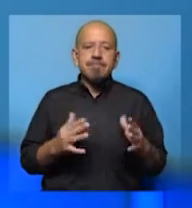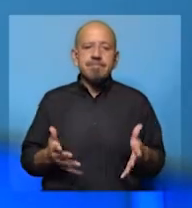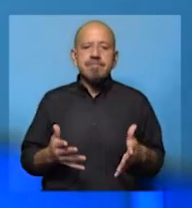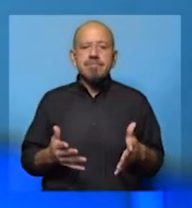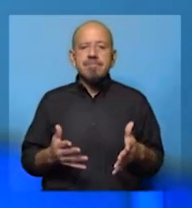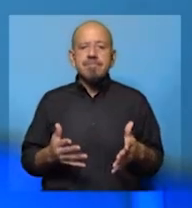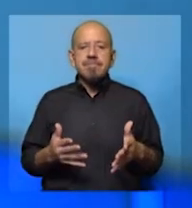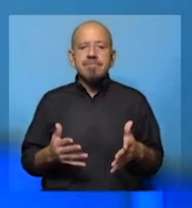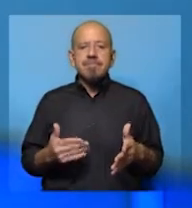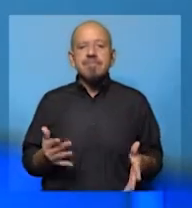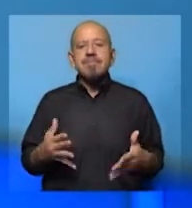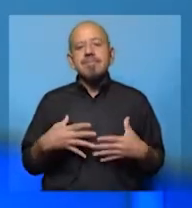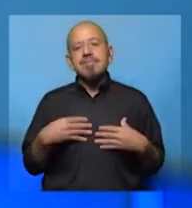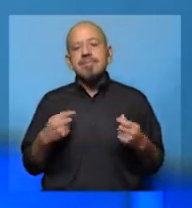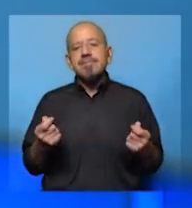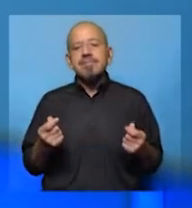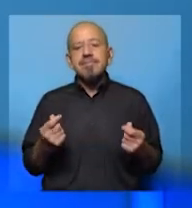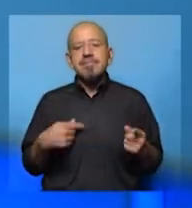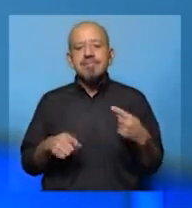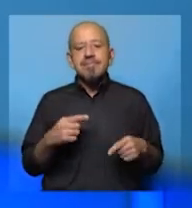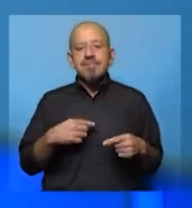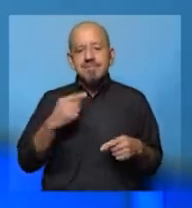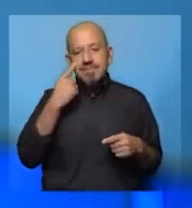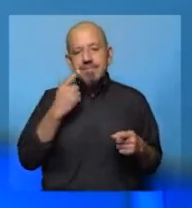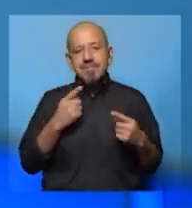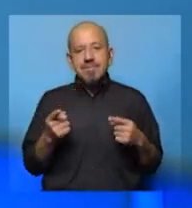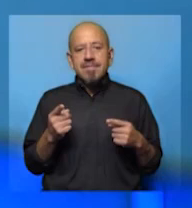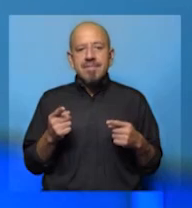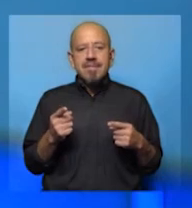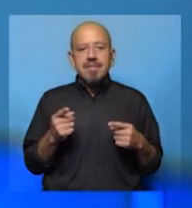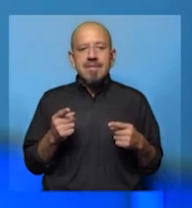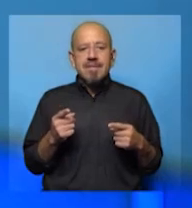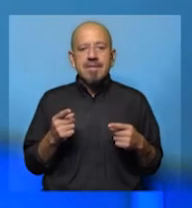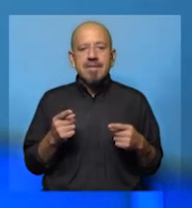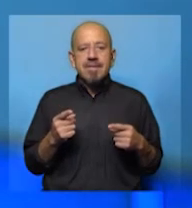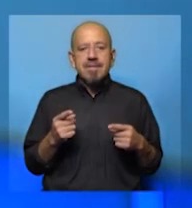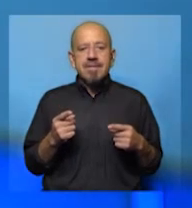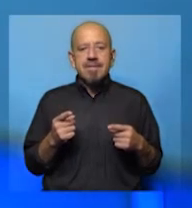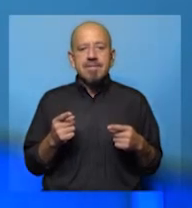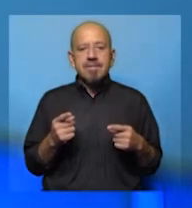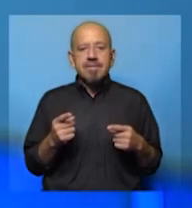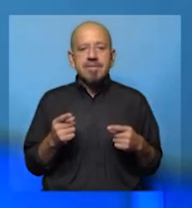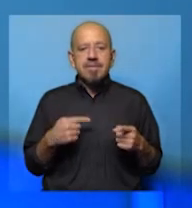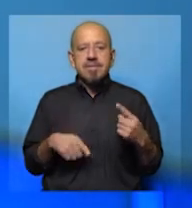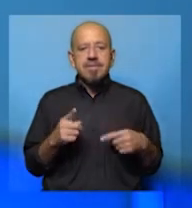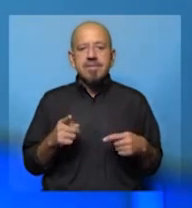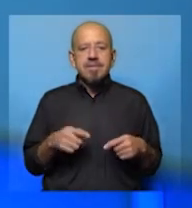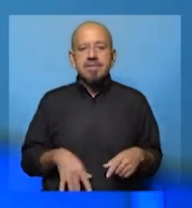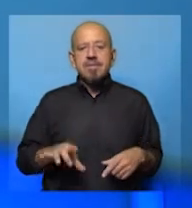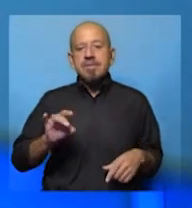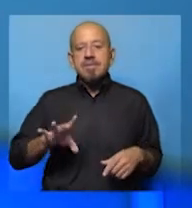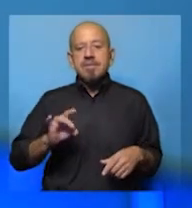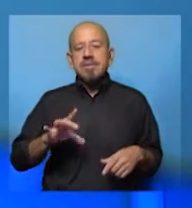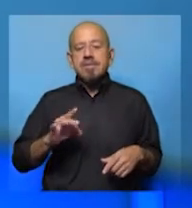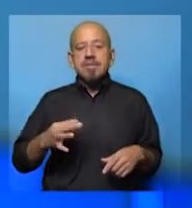ver eso te veo te veo te veo emocionada te vi emocionada cuando estabas mirando es ese exactamente porque eh fueron 15 años en